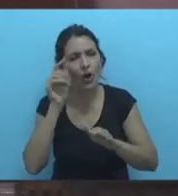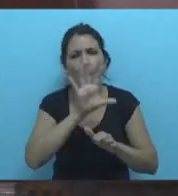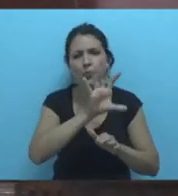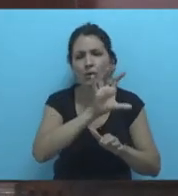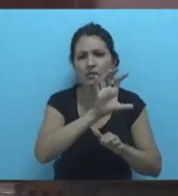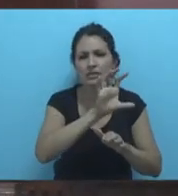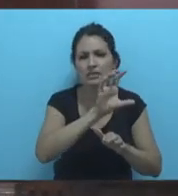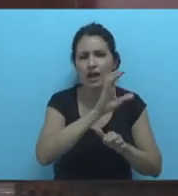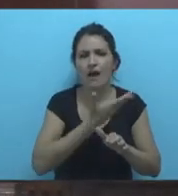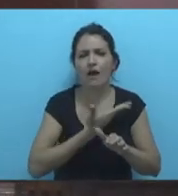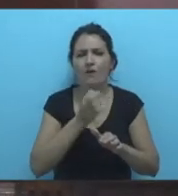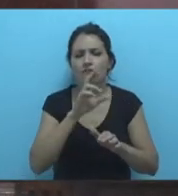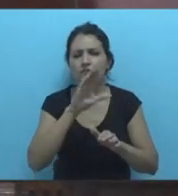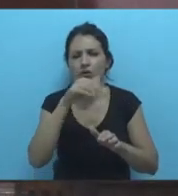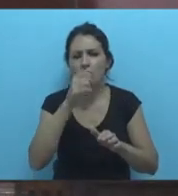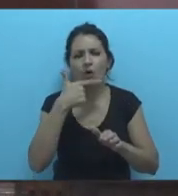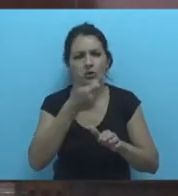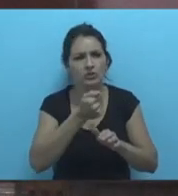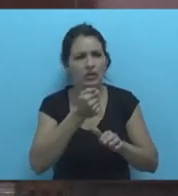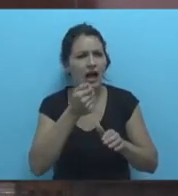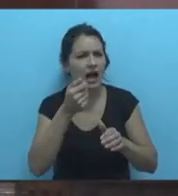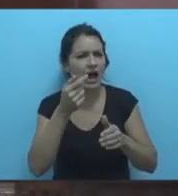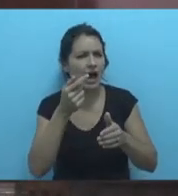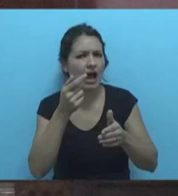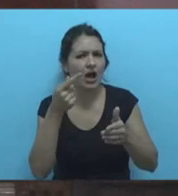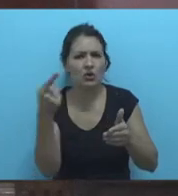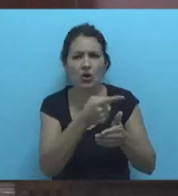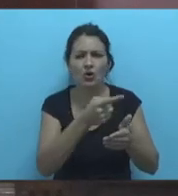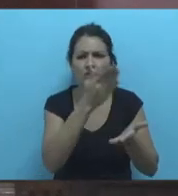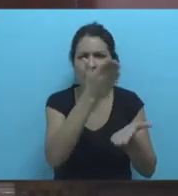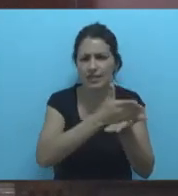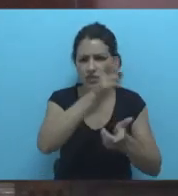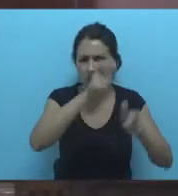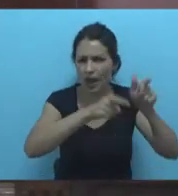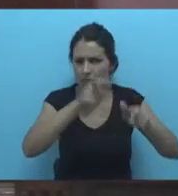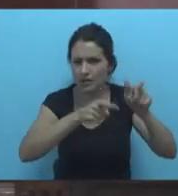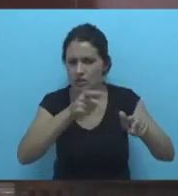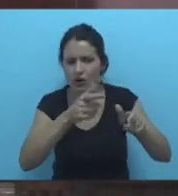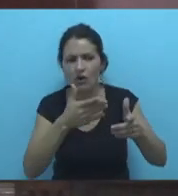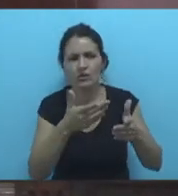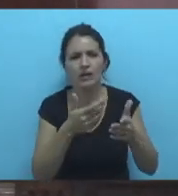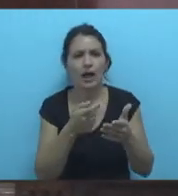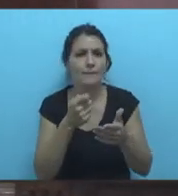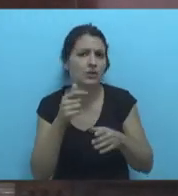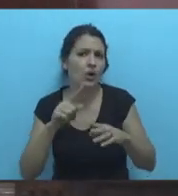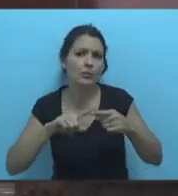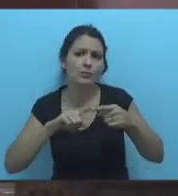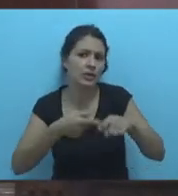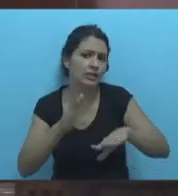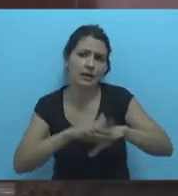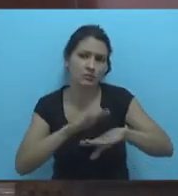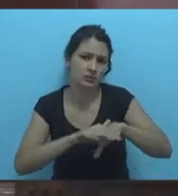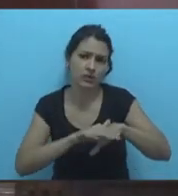humanos. Y probablemente haya hechos que nos conmuevan, de los que la política es responsable, la política de Fran, también